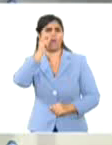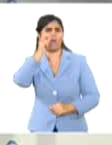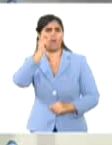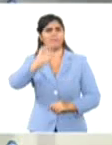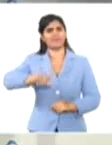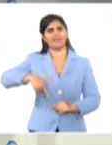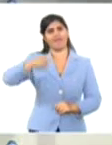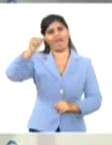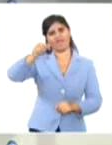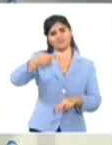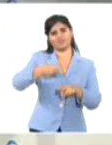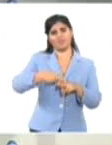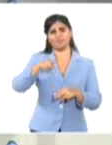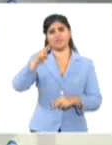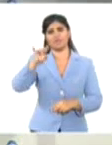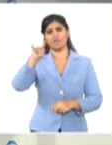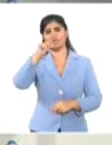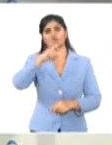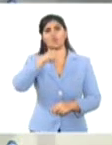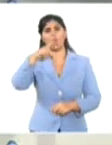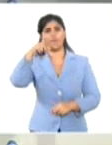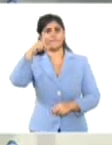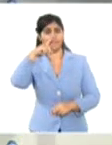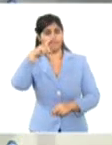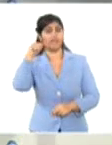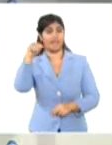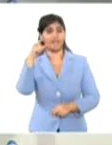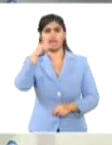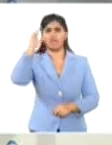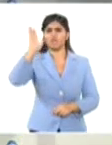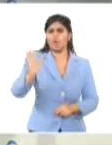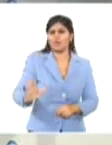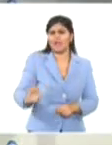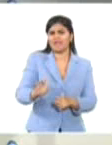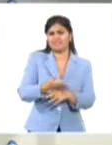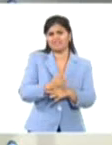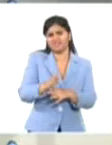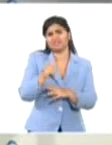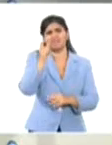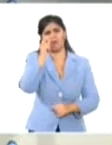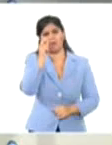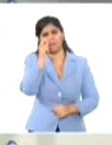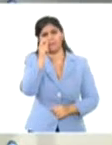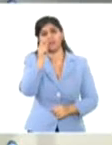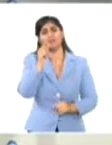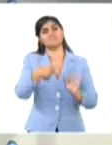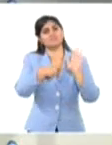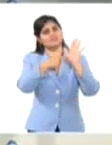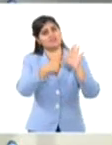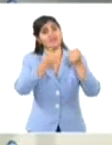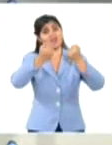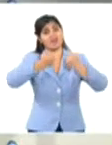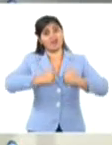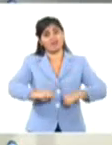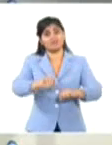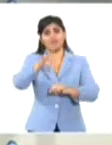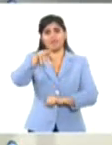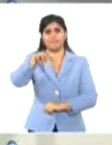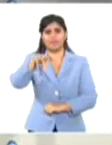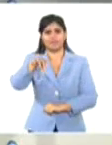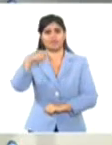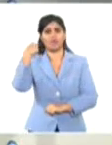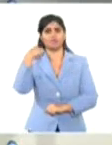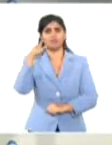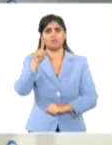reconocido actor del teatro, la radio y la televisión y el cine cubanos. Rubén Breña nació en Pinar del Río el 21 de septiembre